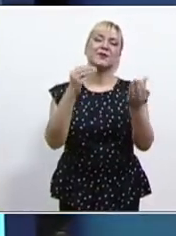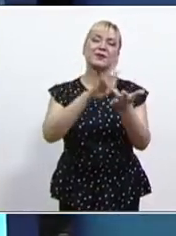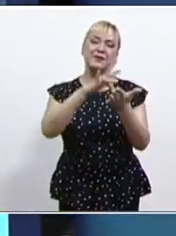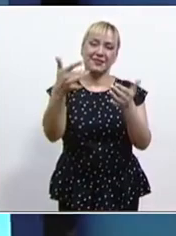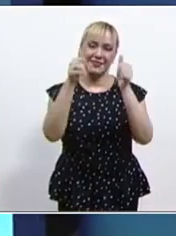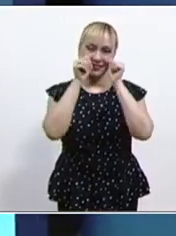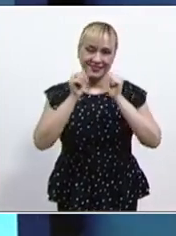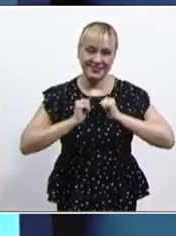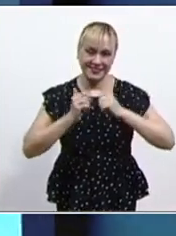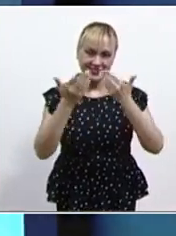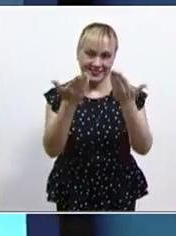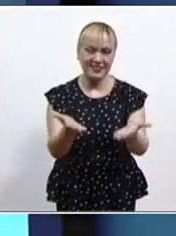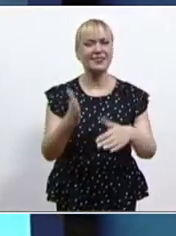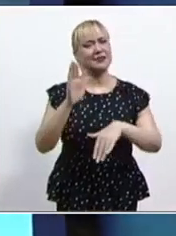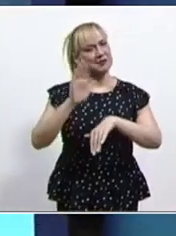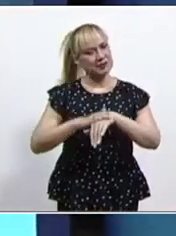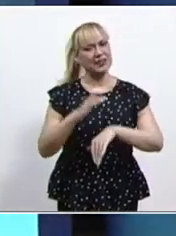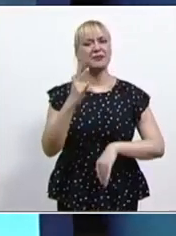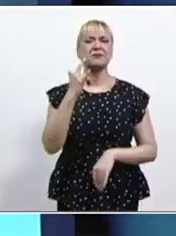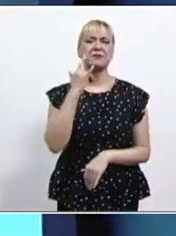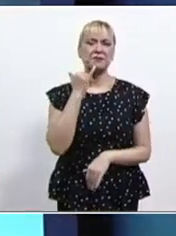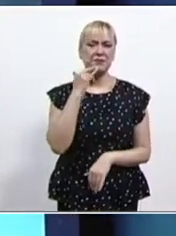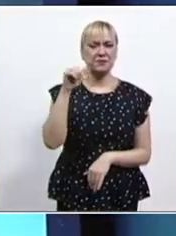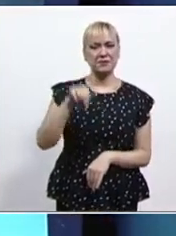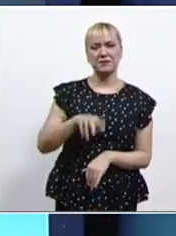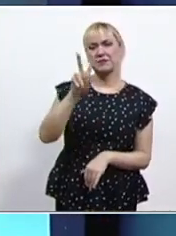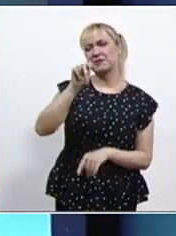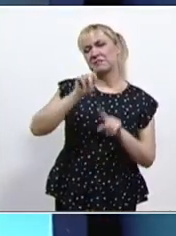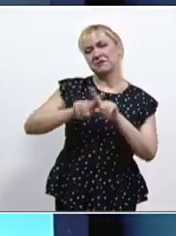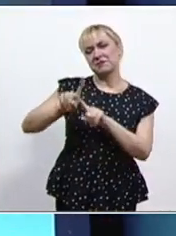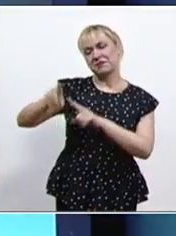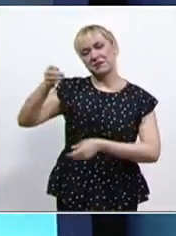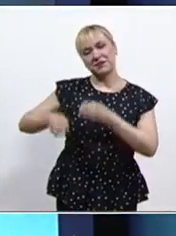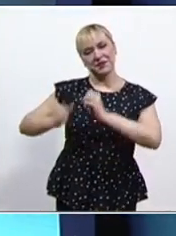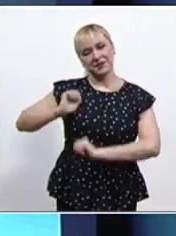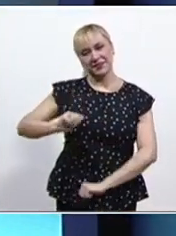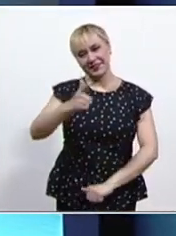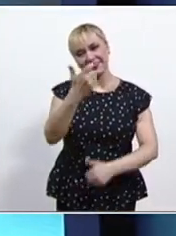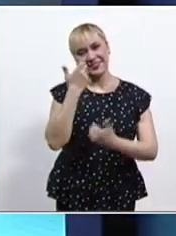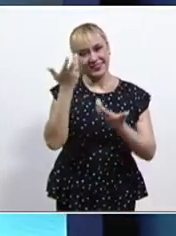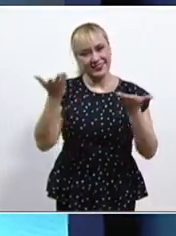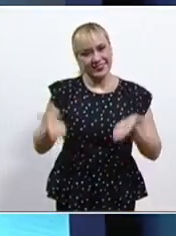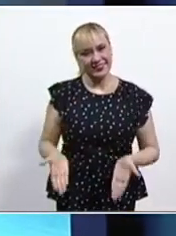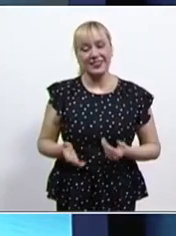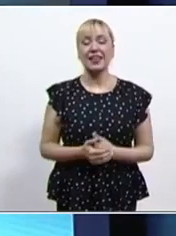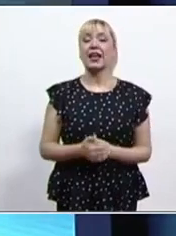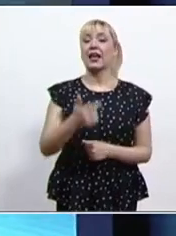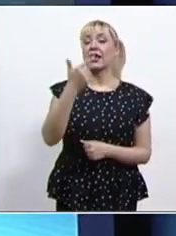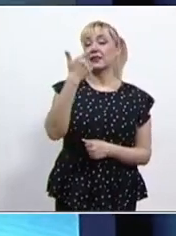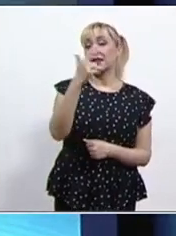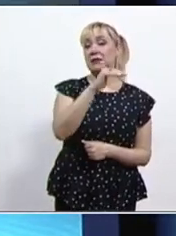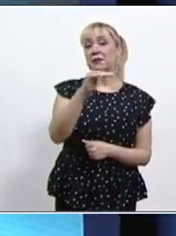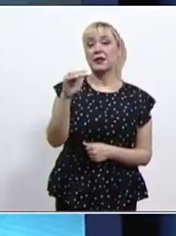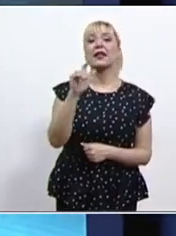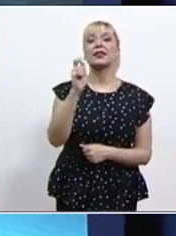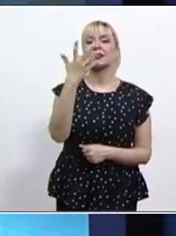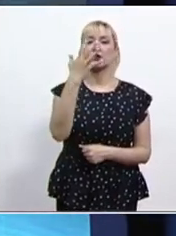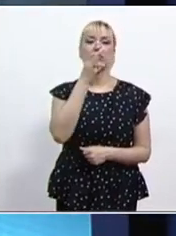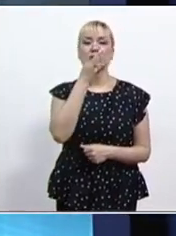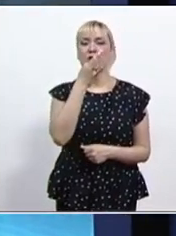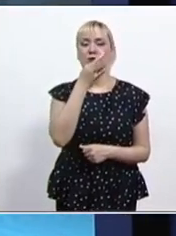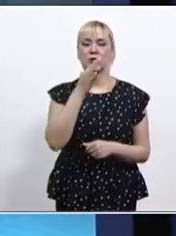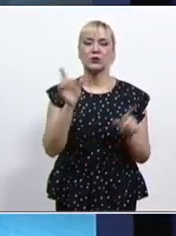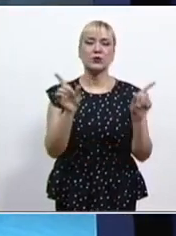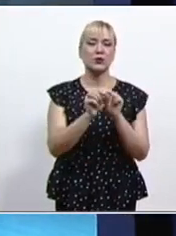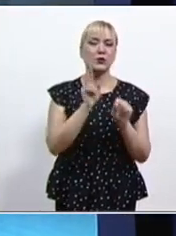su compañía e invitándole a mantenerse aquí en la señal del canal del Poder Judicial de la Federación. Recuerde, a las 19:30 horas nuestro avance